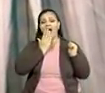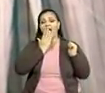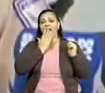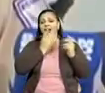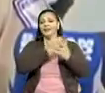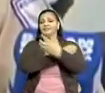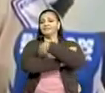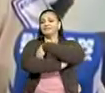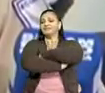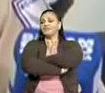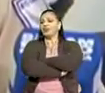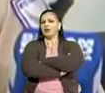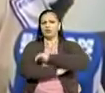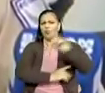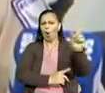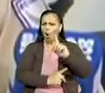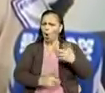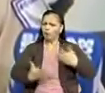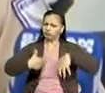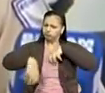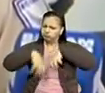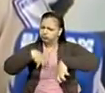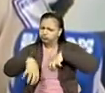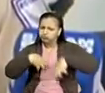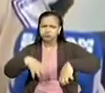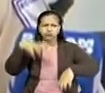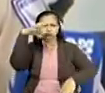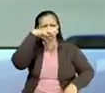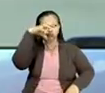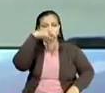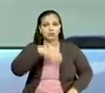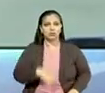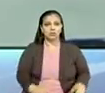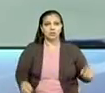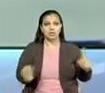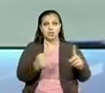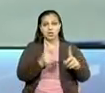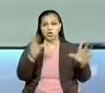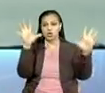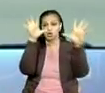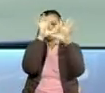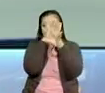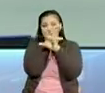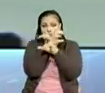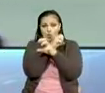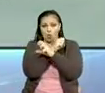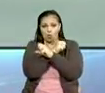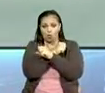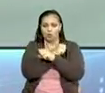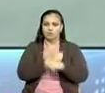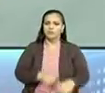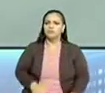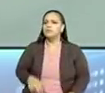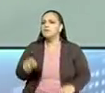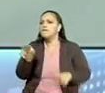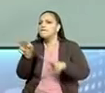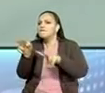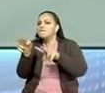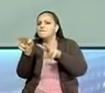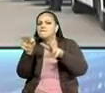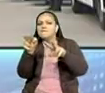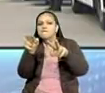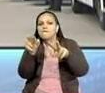cabeza. Y aprovechándose de la oscuridad y la noche, miran a sus víctimas en la vía, y eso hace de